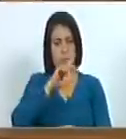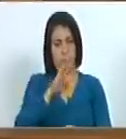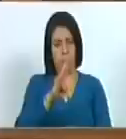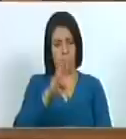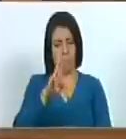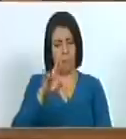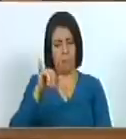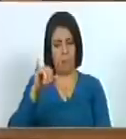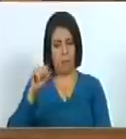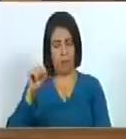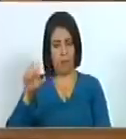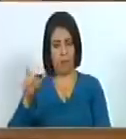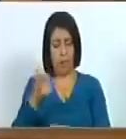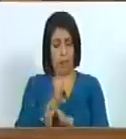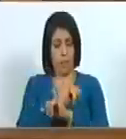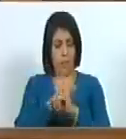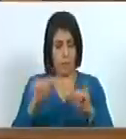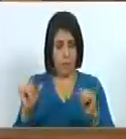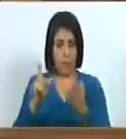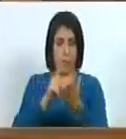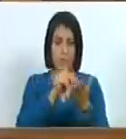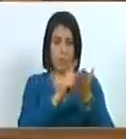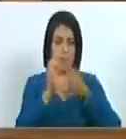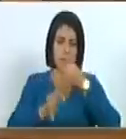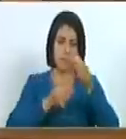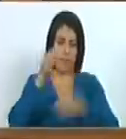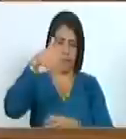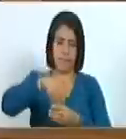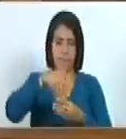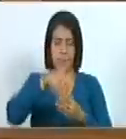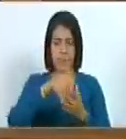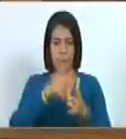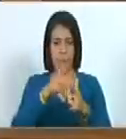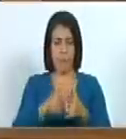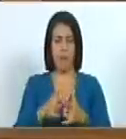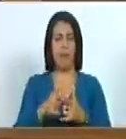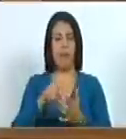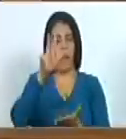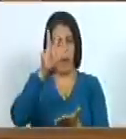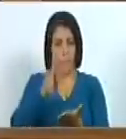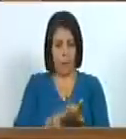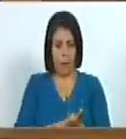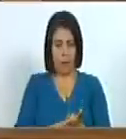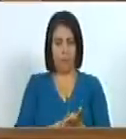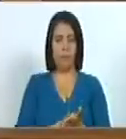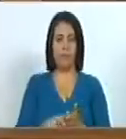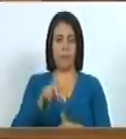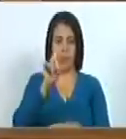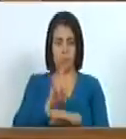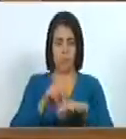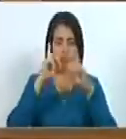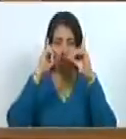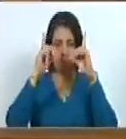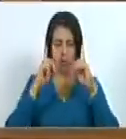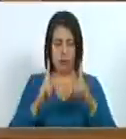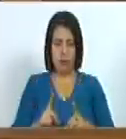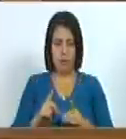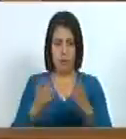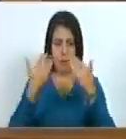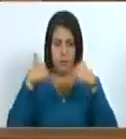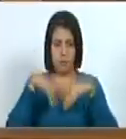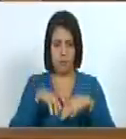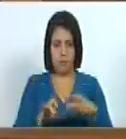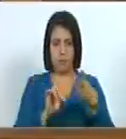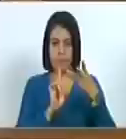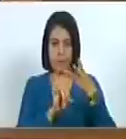Rigel Serge. Finalizada la intervención y sometido a votación, resultó aprobado por unanimidad.